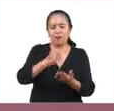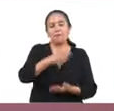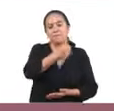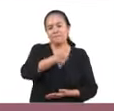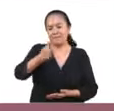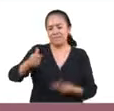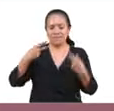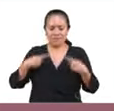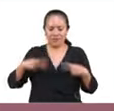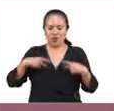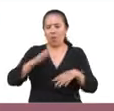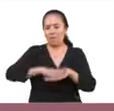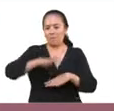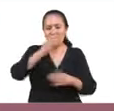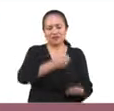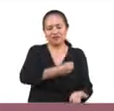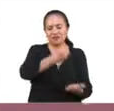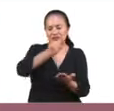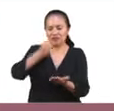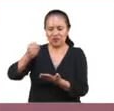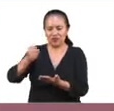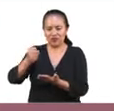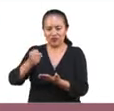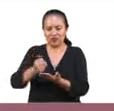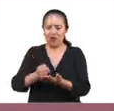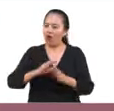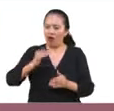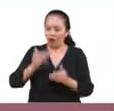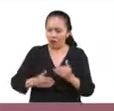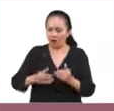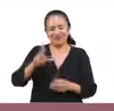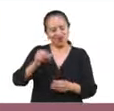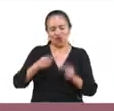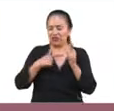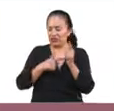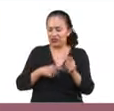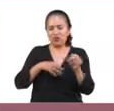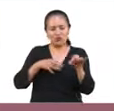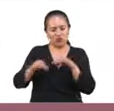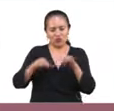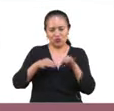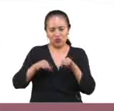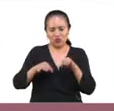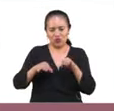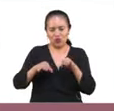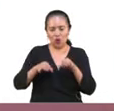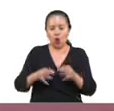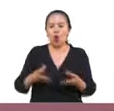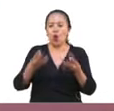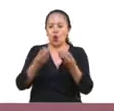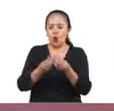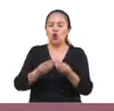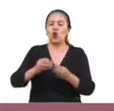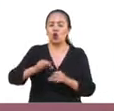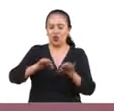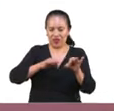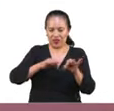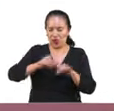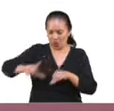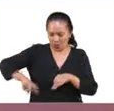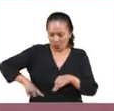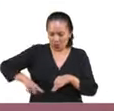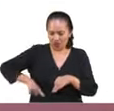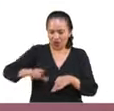cada beneficiario. La labor no acaba ahí, pues el trabajo coordinado con los gobiernos local y federal